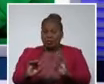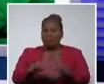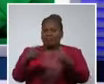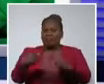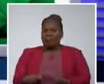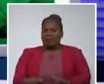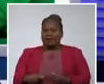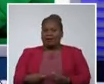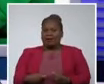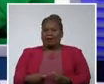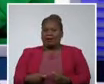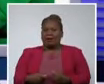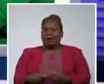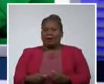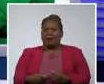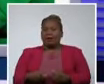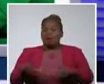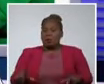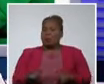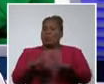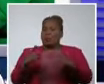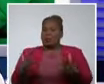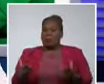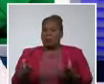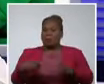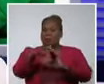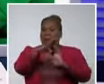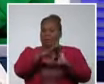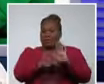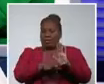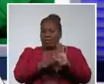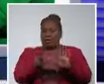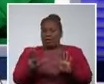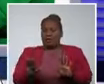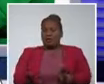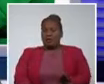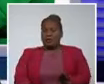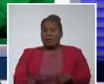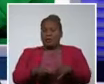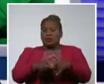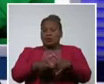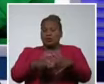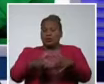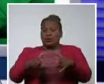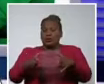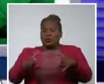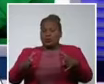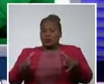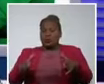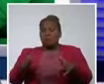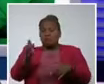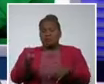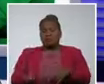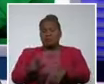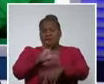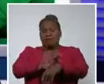la vez cumpla con todas las medidas y evitemos el incremento del contagio. Pero de todas